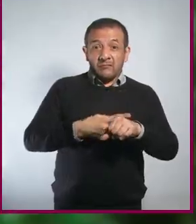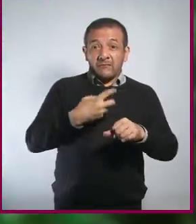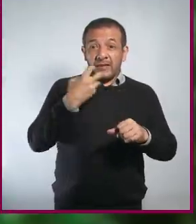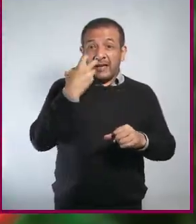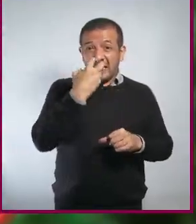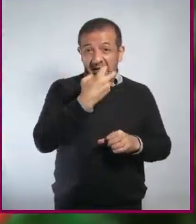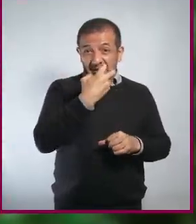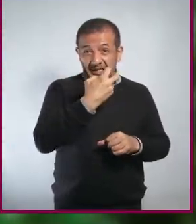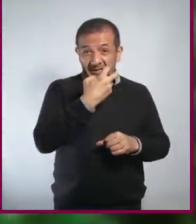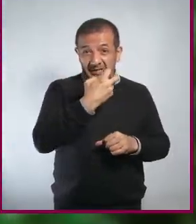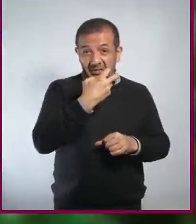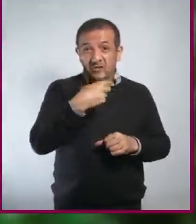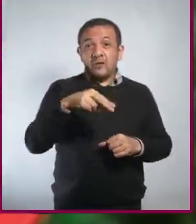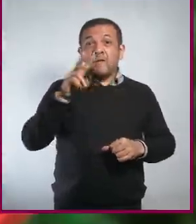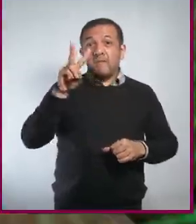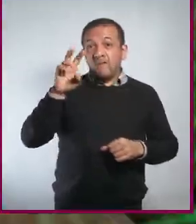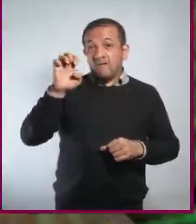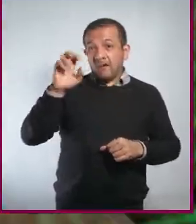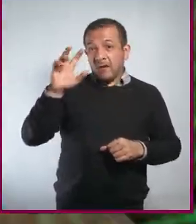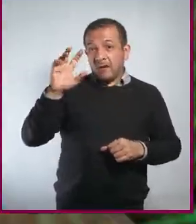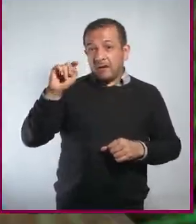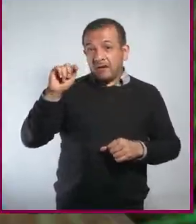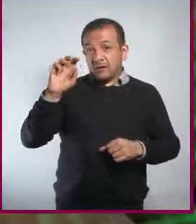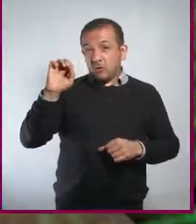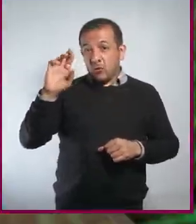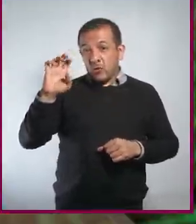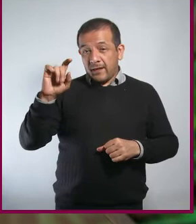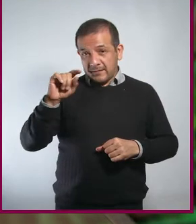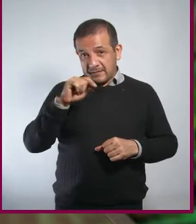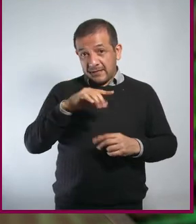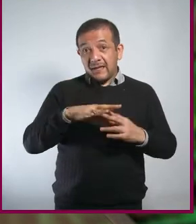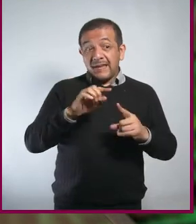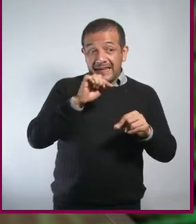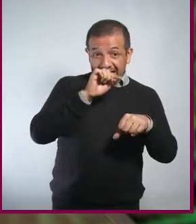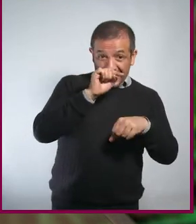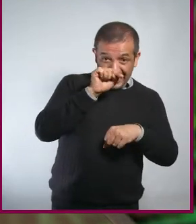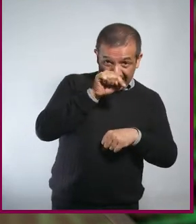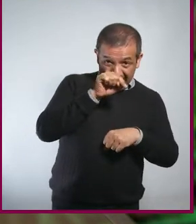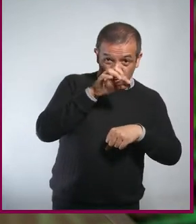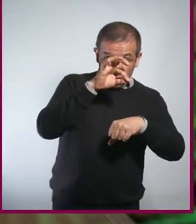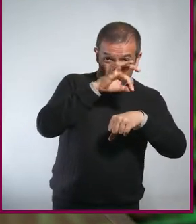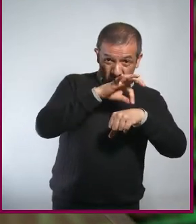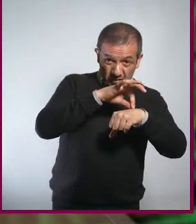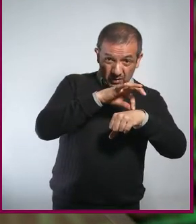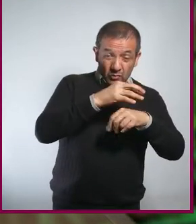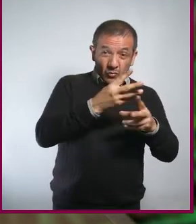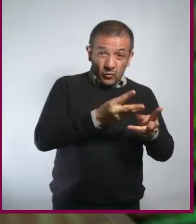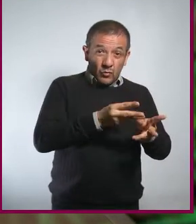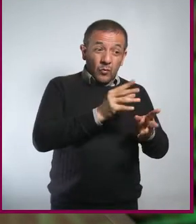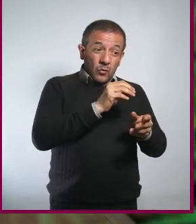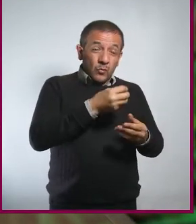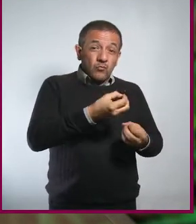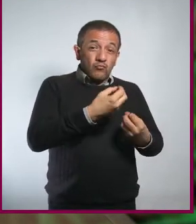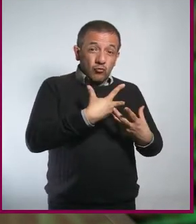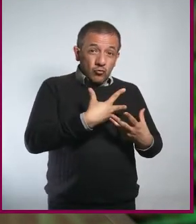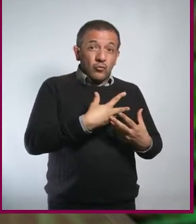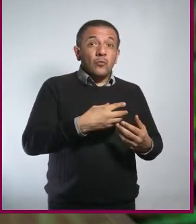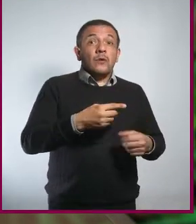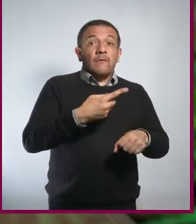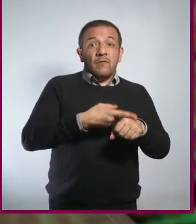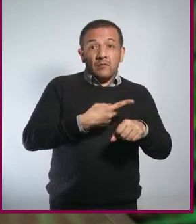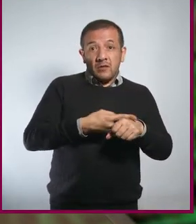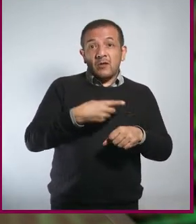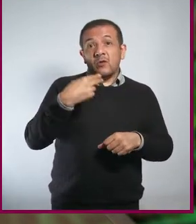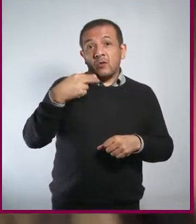les conoce como vectores. Y a las enfermedades causadas por mosquitos o garrapatas